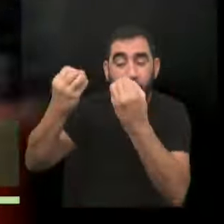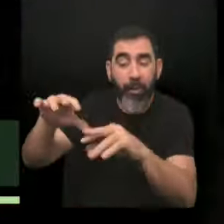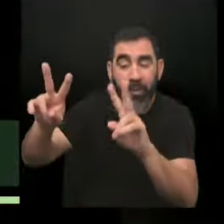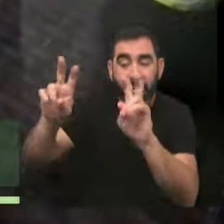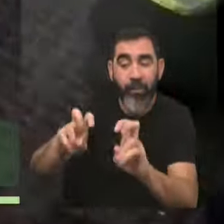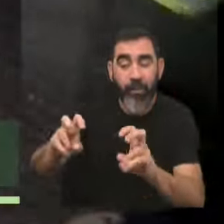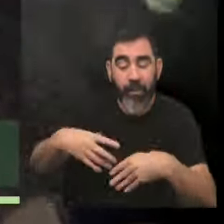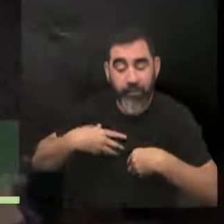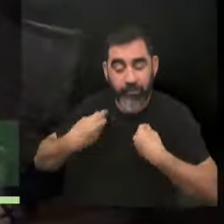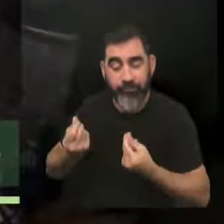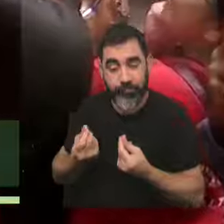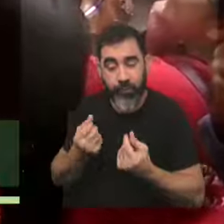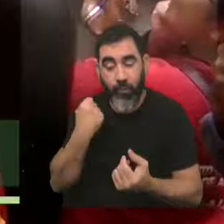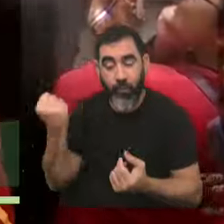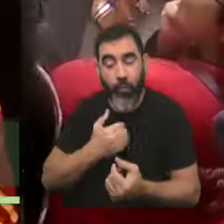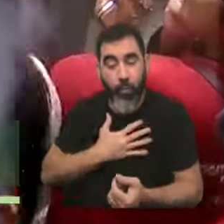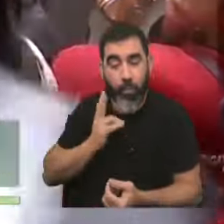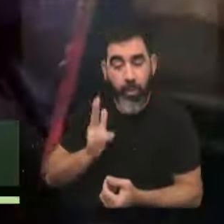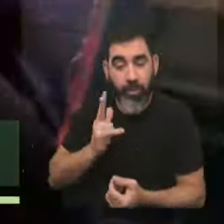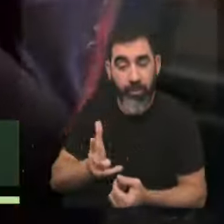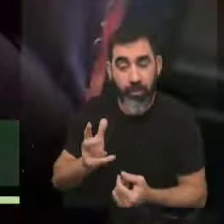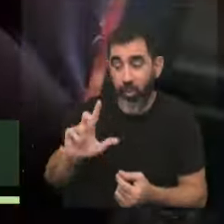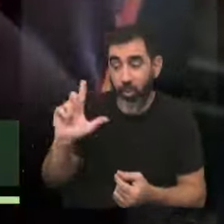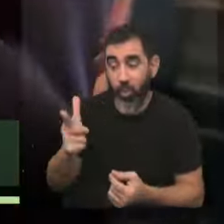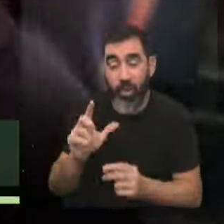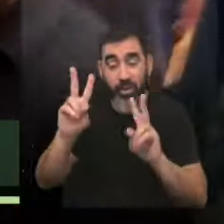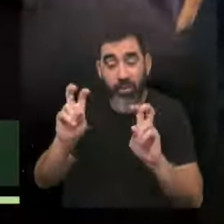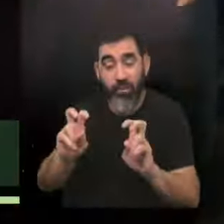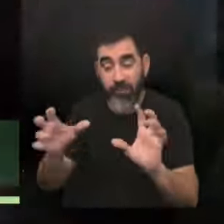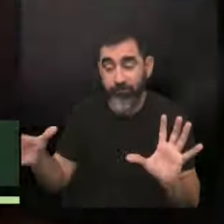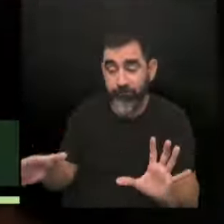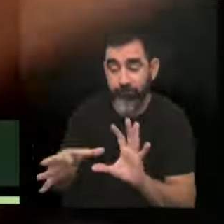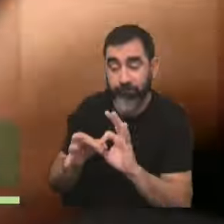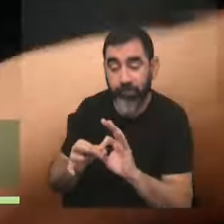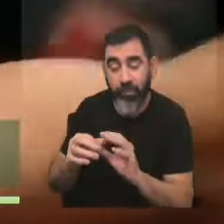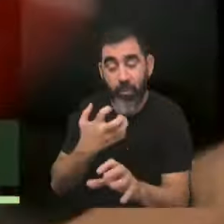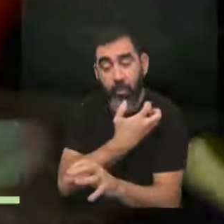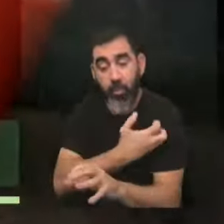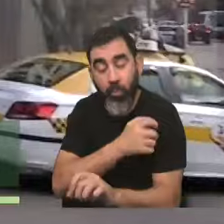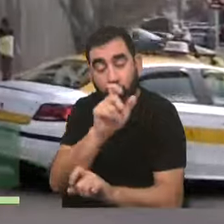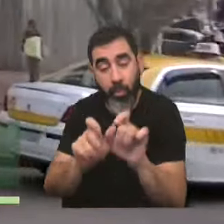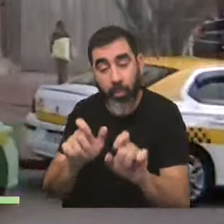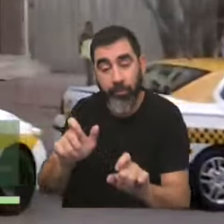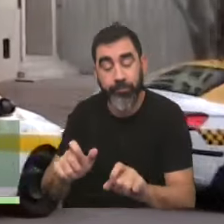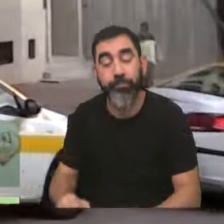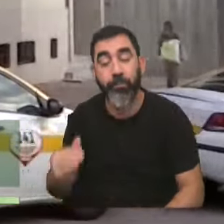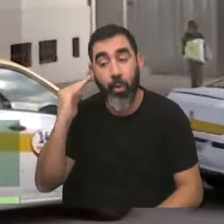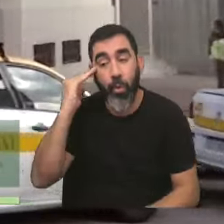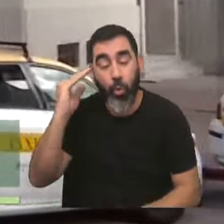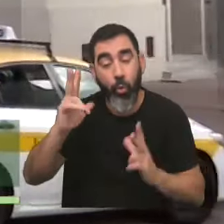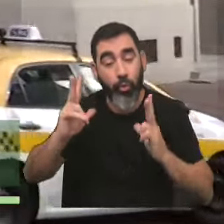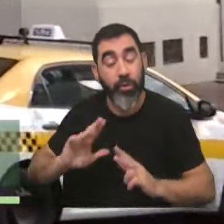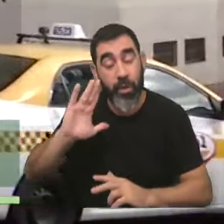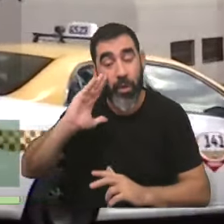su sentido de ser su Pilar humanista y cuando pierde sobre todo su estrecho vínculo con los más vulnerables el docente de ética